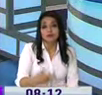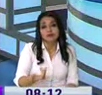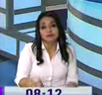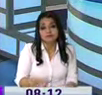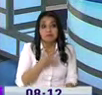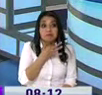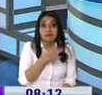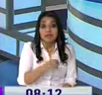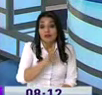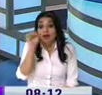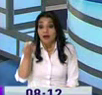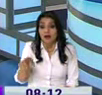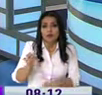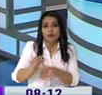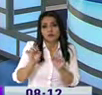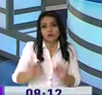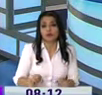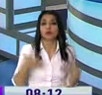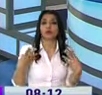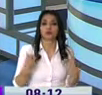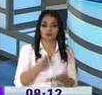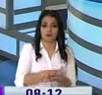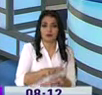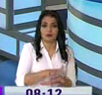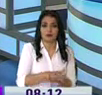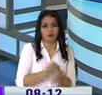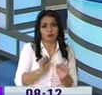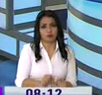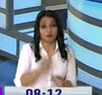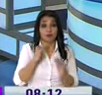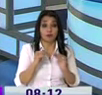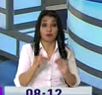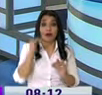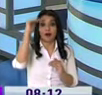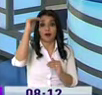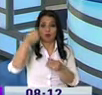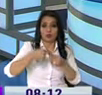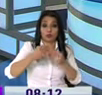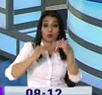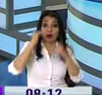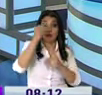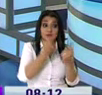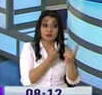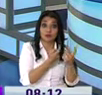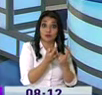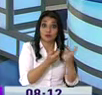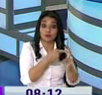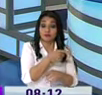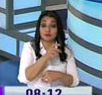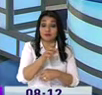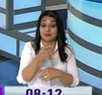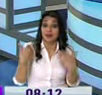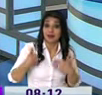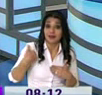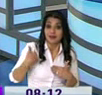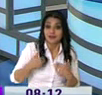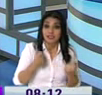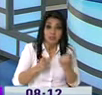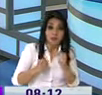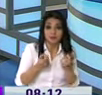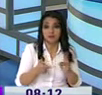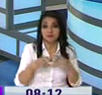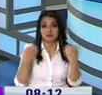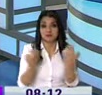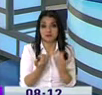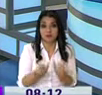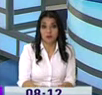vencer a Ecuador. Así es, vencer la altura, vencer a nuestra selección. Los argentinos están expectantes de lo que vaya a pasar en el Estadio Olímpico